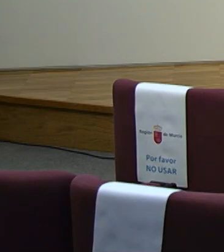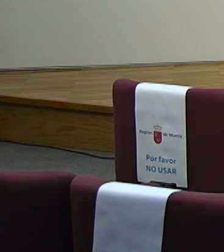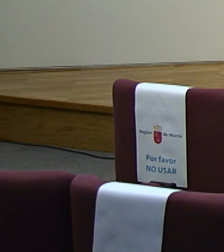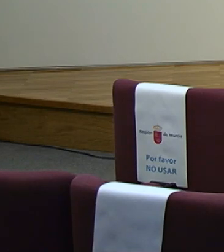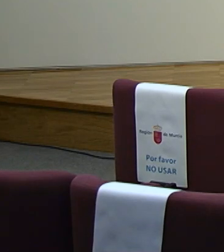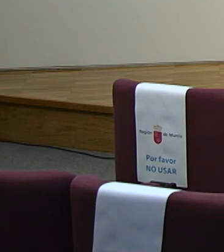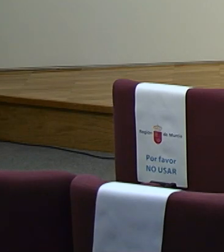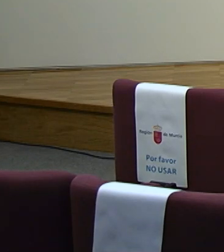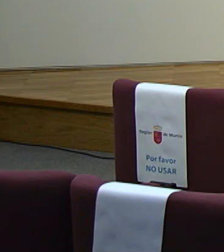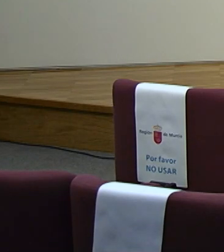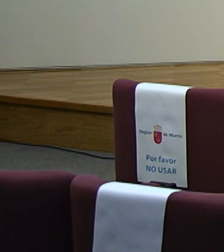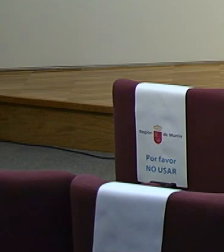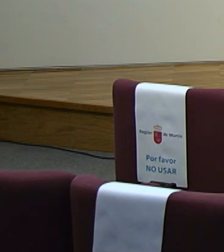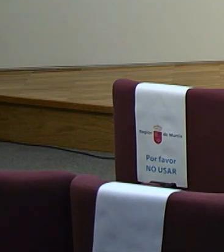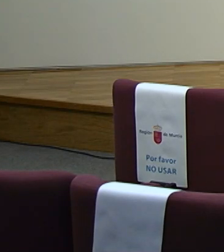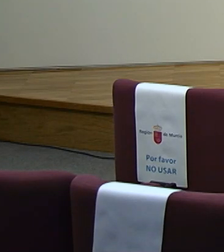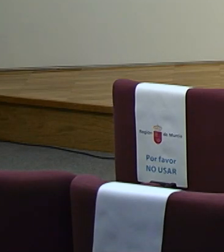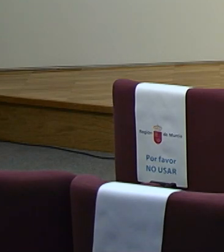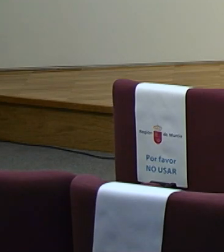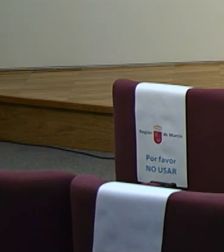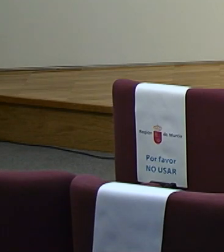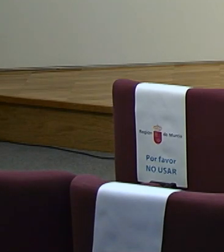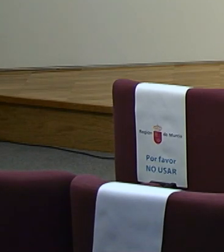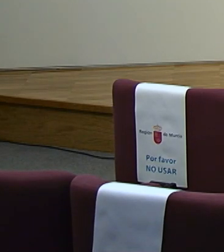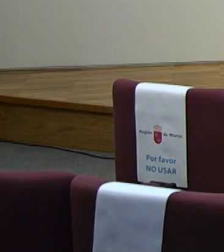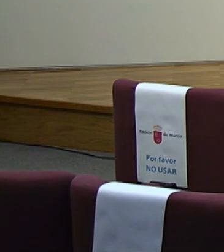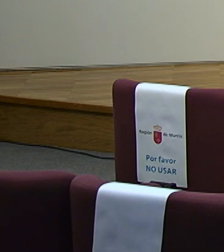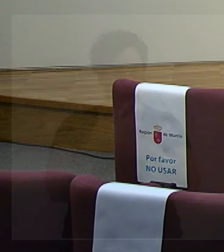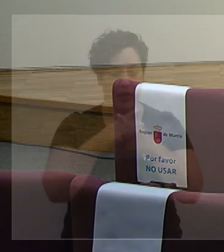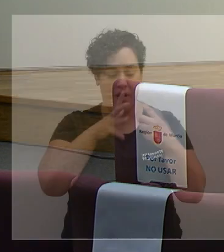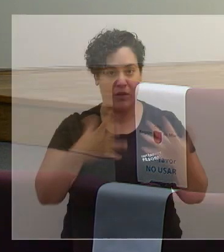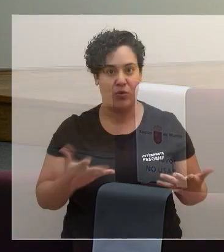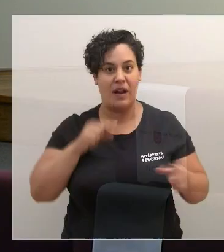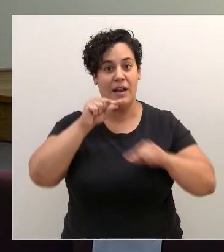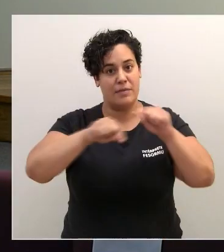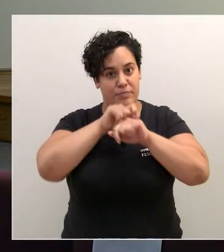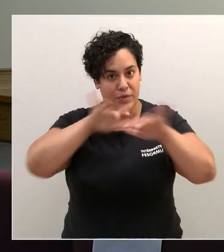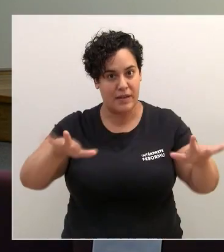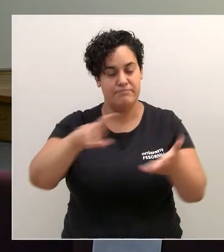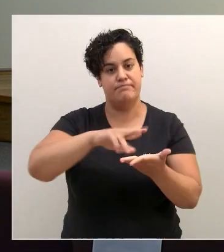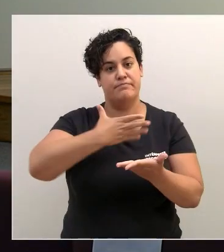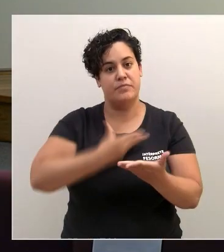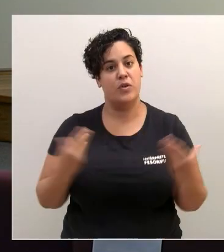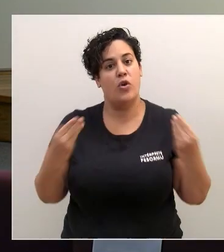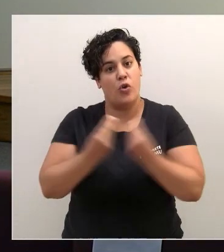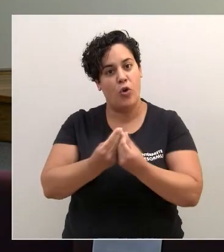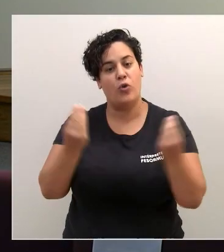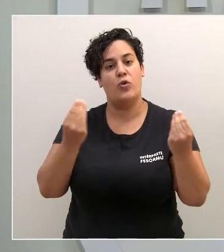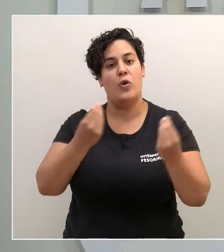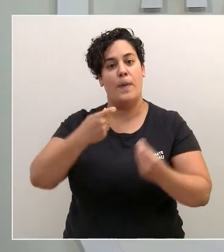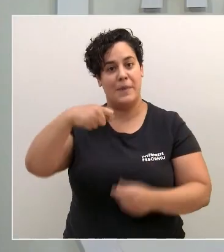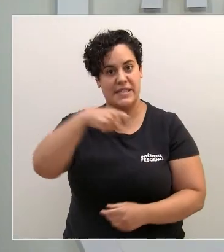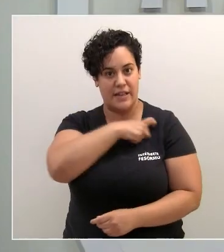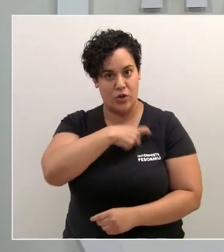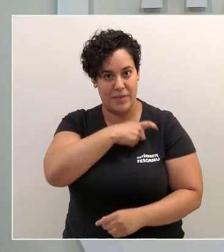Buenos días. Comparezco para dar cuenta de la situación actual de la pandemia en la región junto al portavoz del Comité Técnico COVID, como